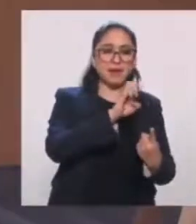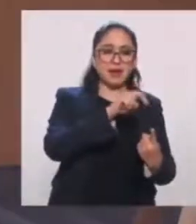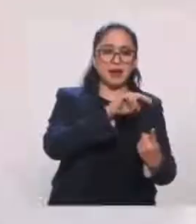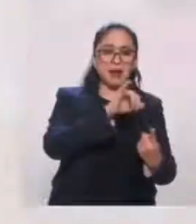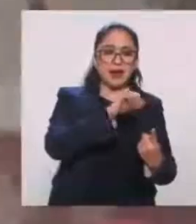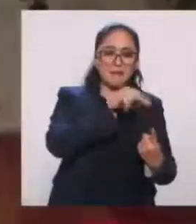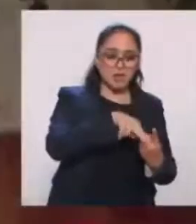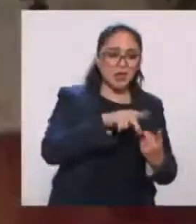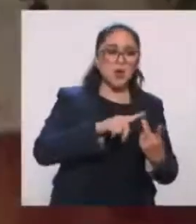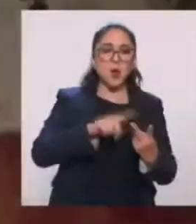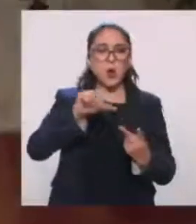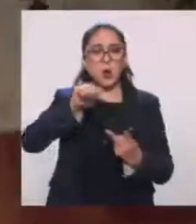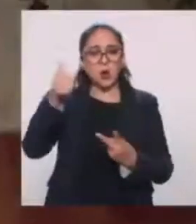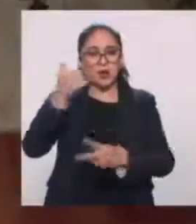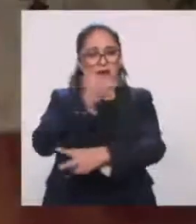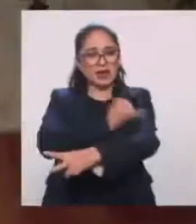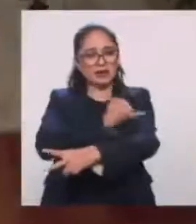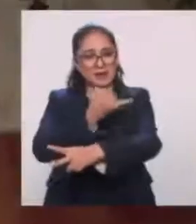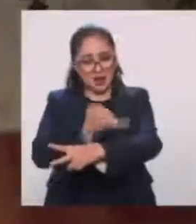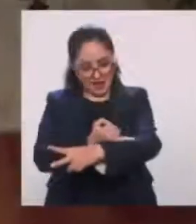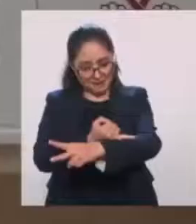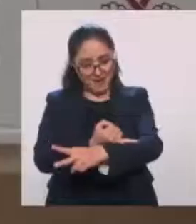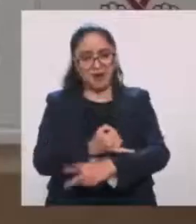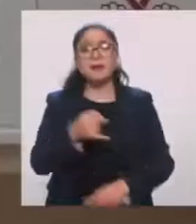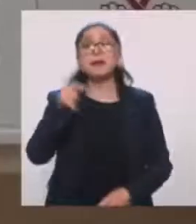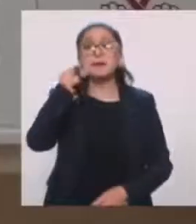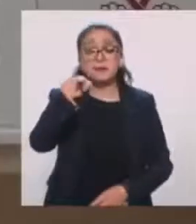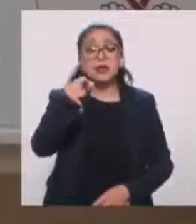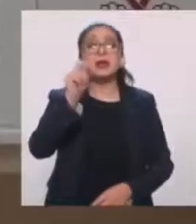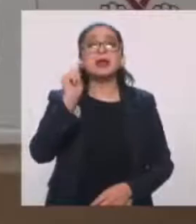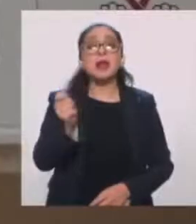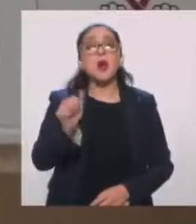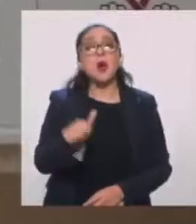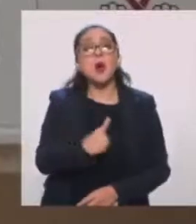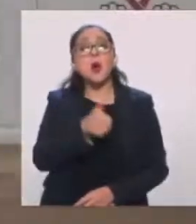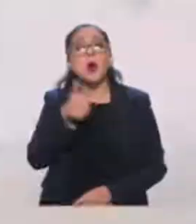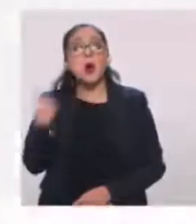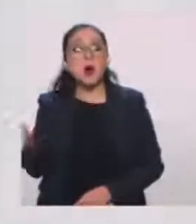Iztapalapa. Tenemos también, desde el punto de vista de seguro social,